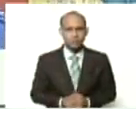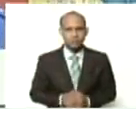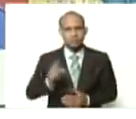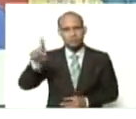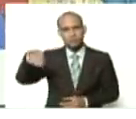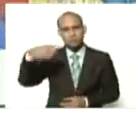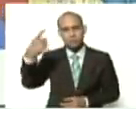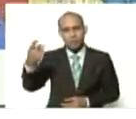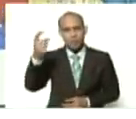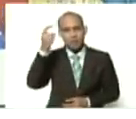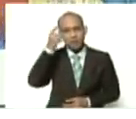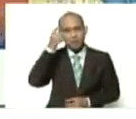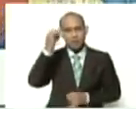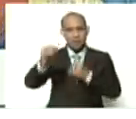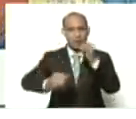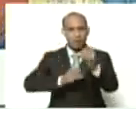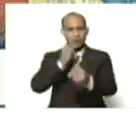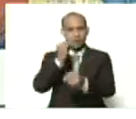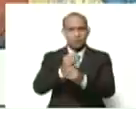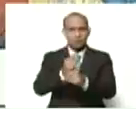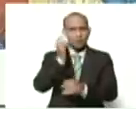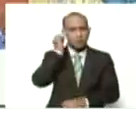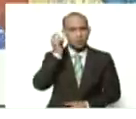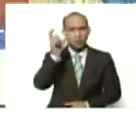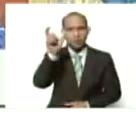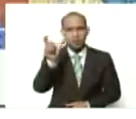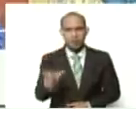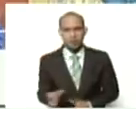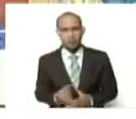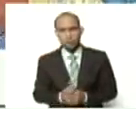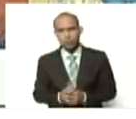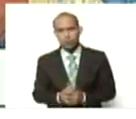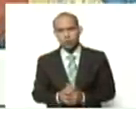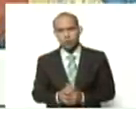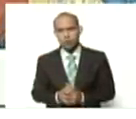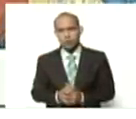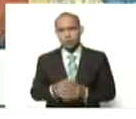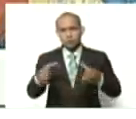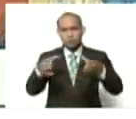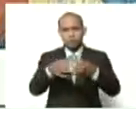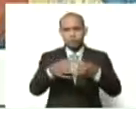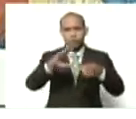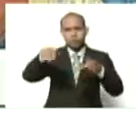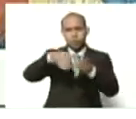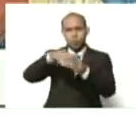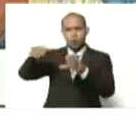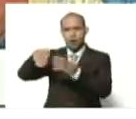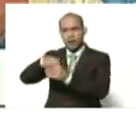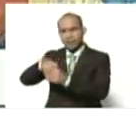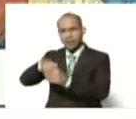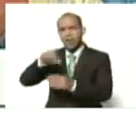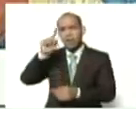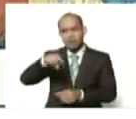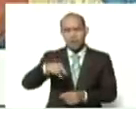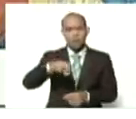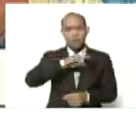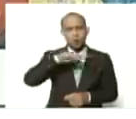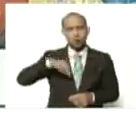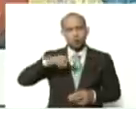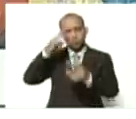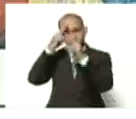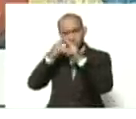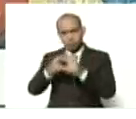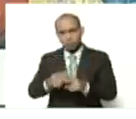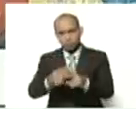Mañana tenemos el Día Internacional y en medio de la cuarentena radical lo vamos a conmemorar